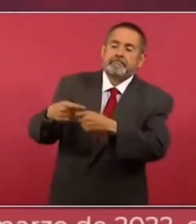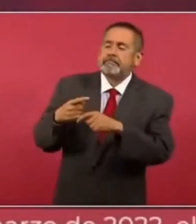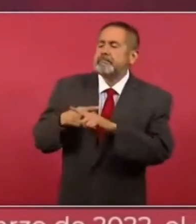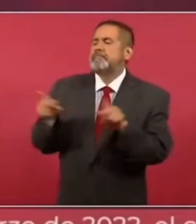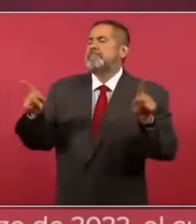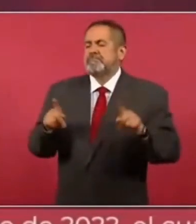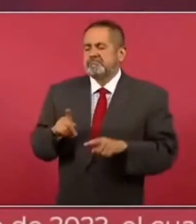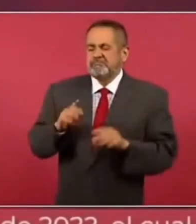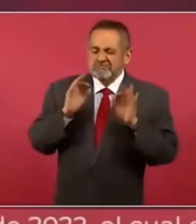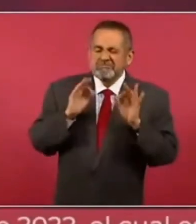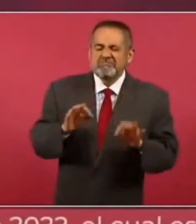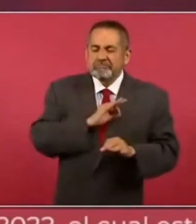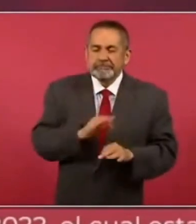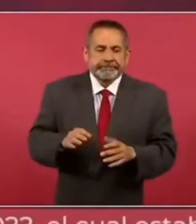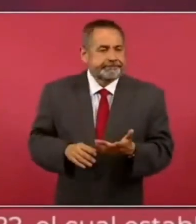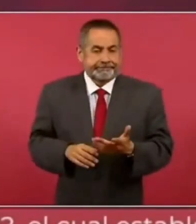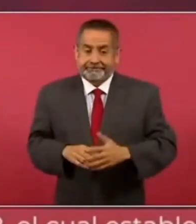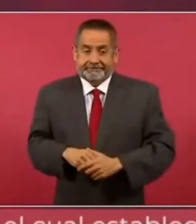ellos.